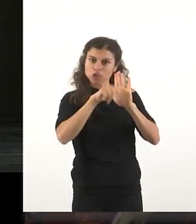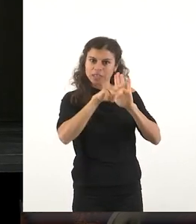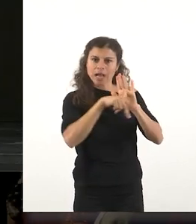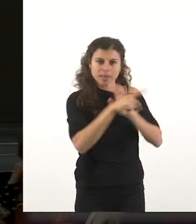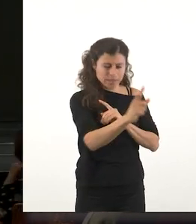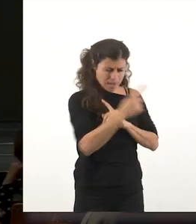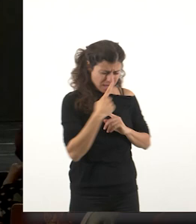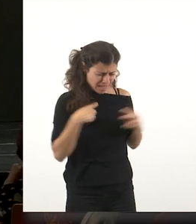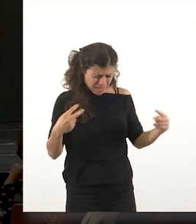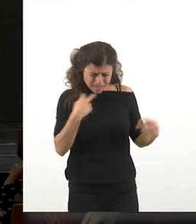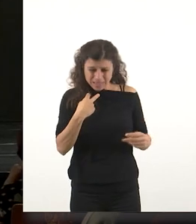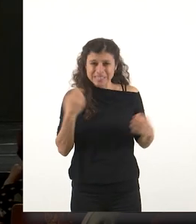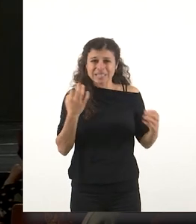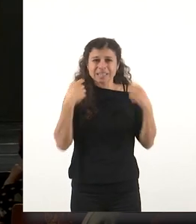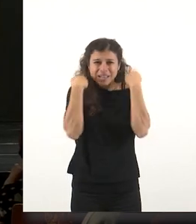Antoñita.